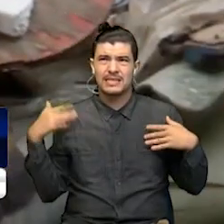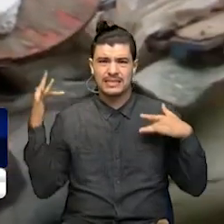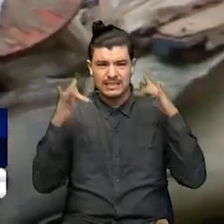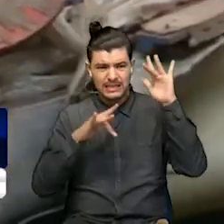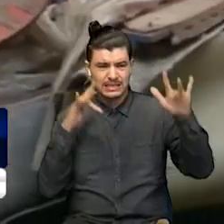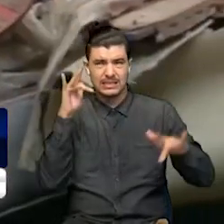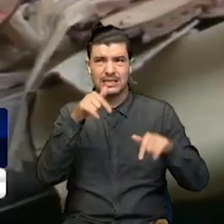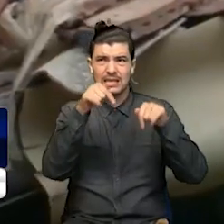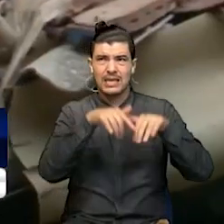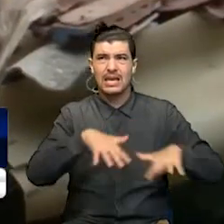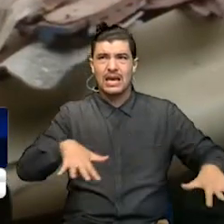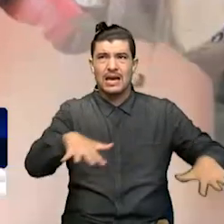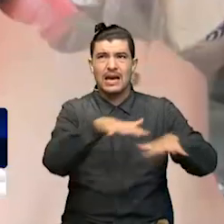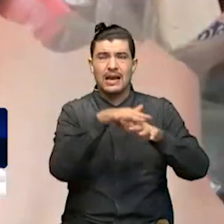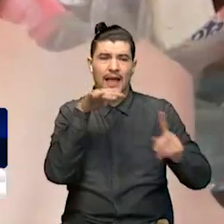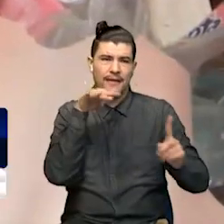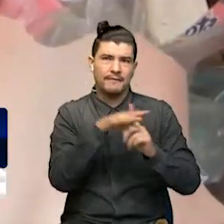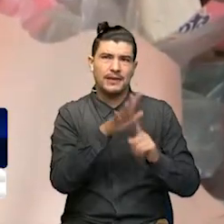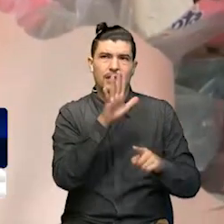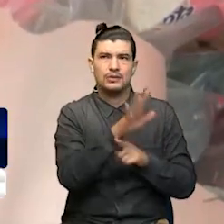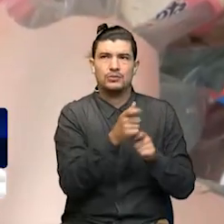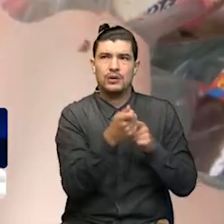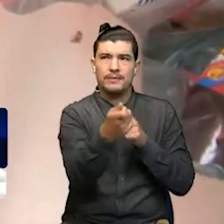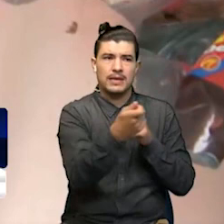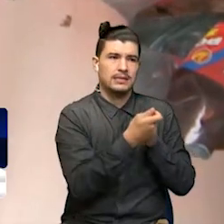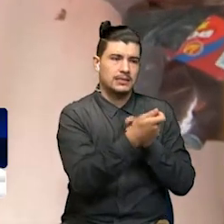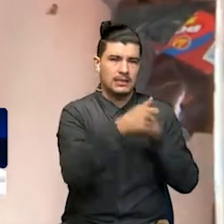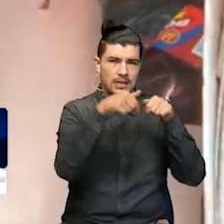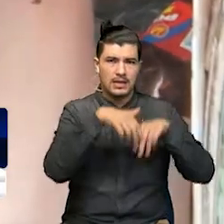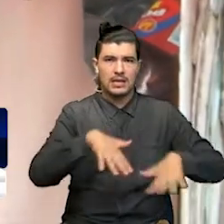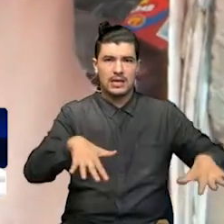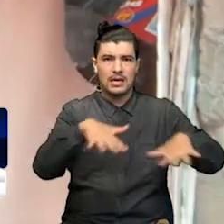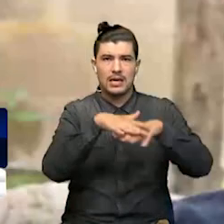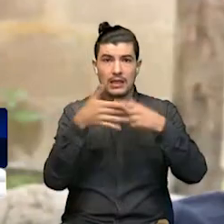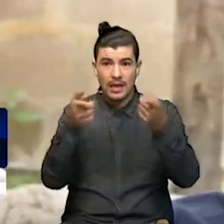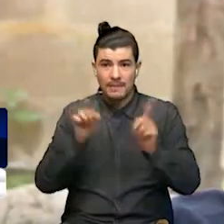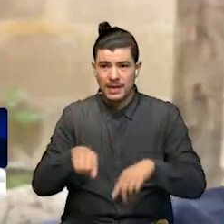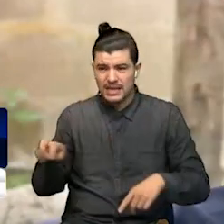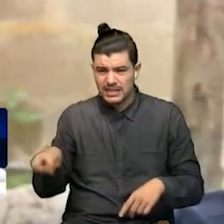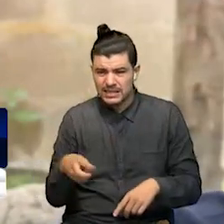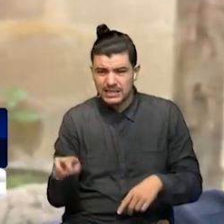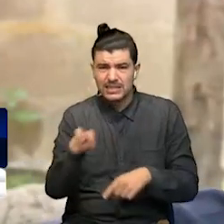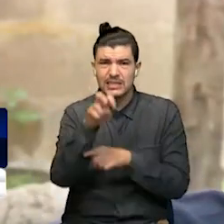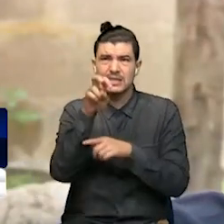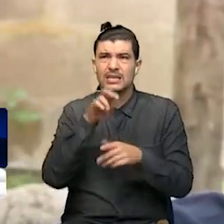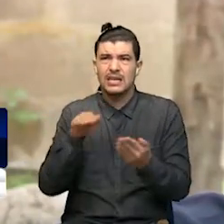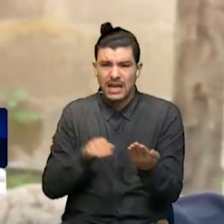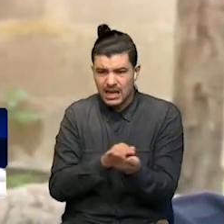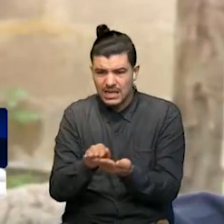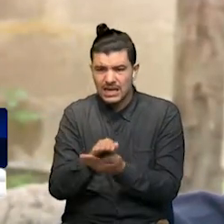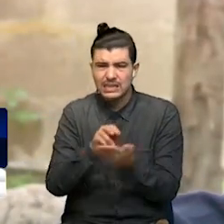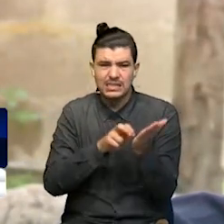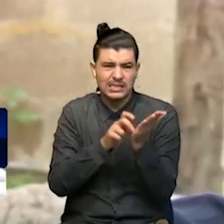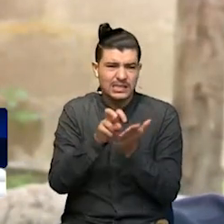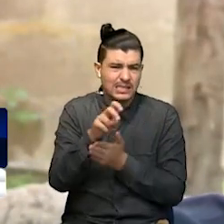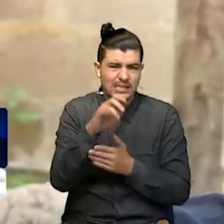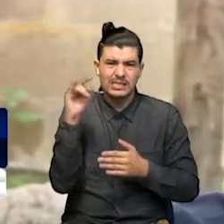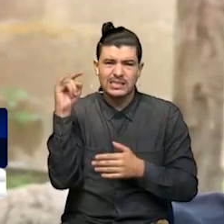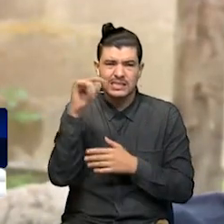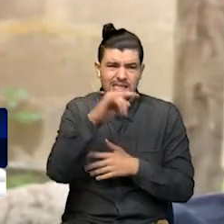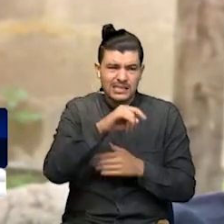ese sector, afectando también a sus vecinos. Las culebras, las ratas, las cucarachas, los